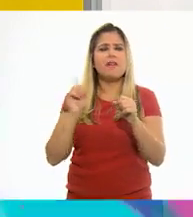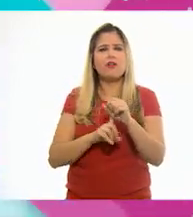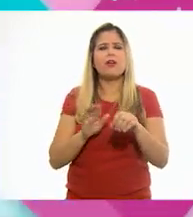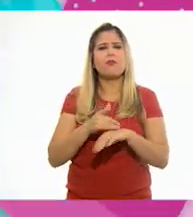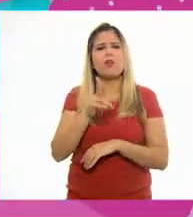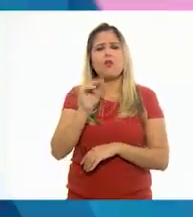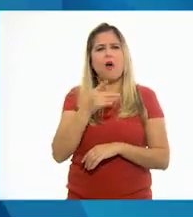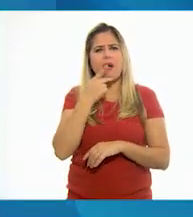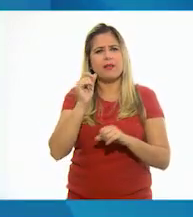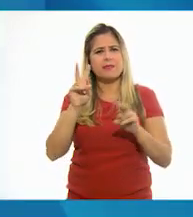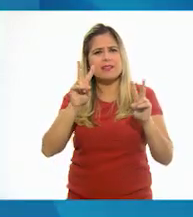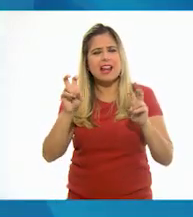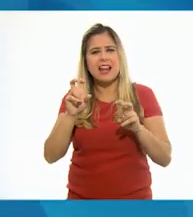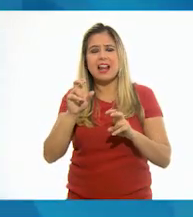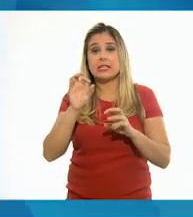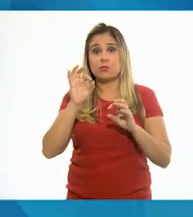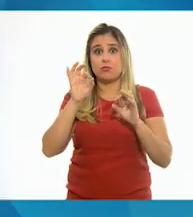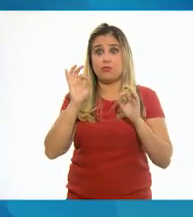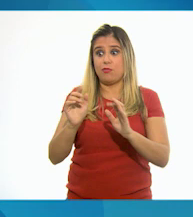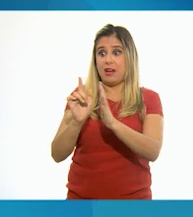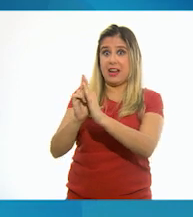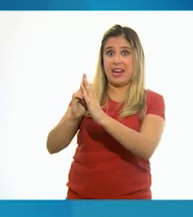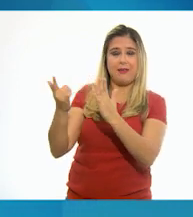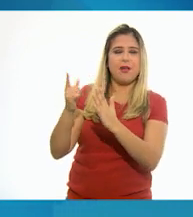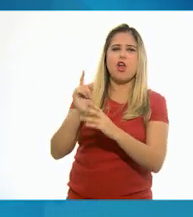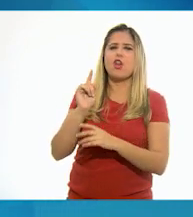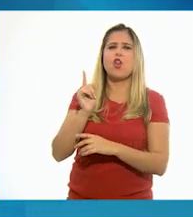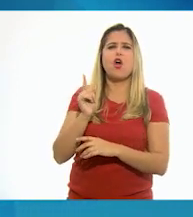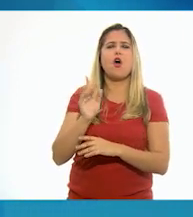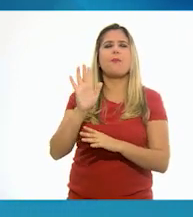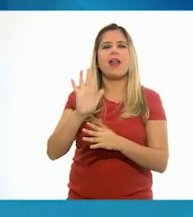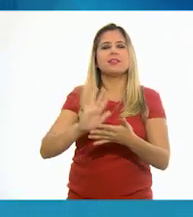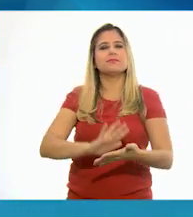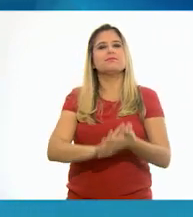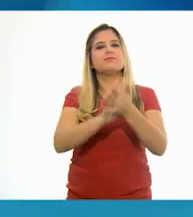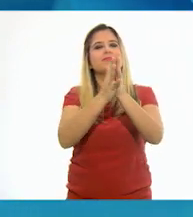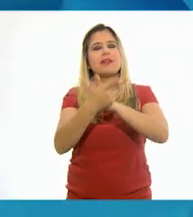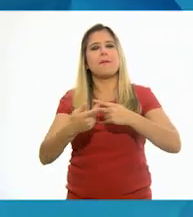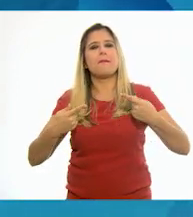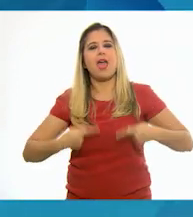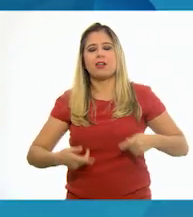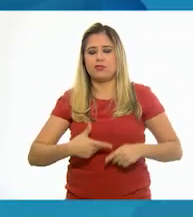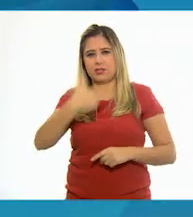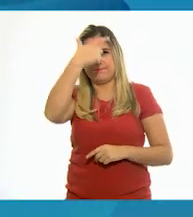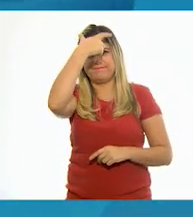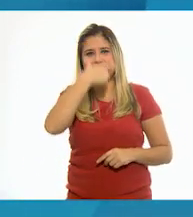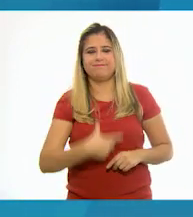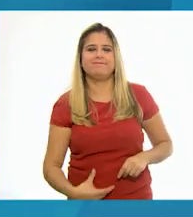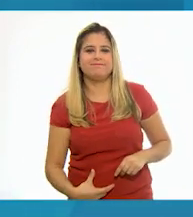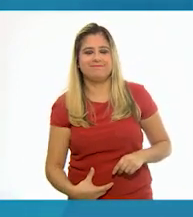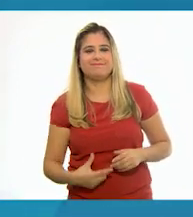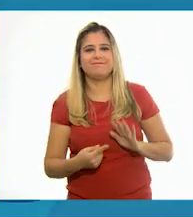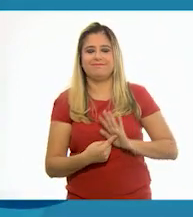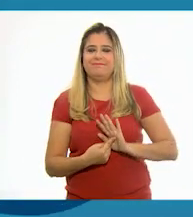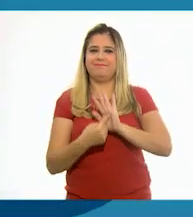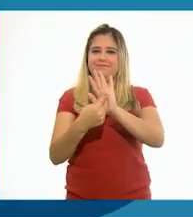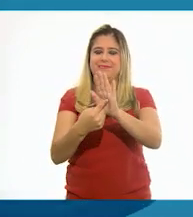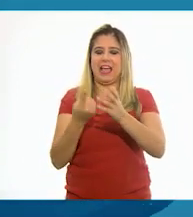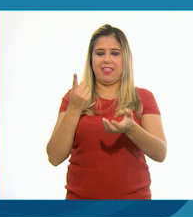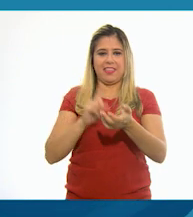estamos hablando literalmente de un libro, sino que transferimos esas cualidades a lo que tienen las personas por